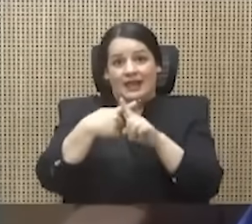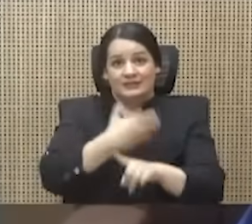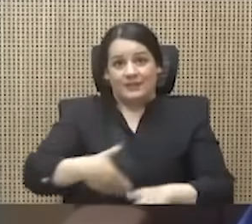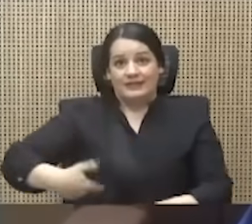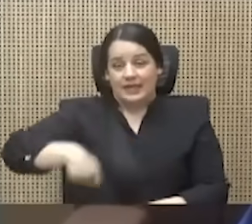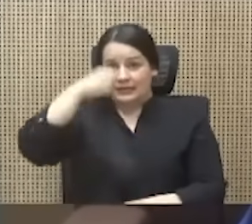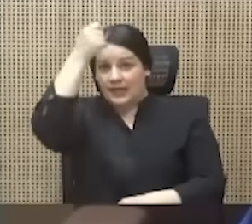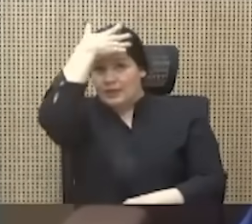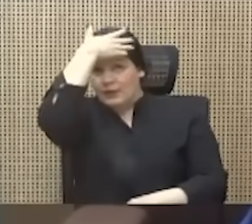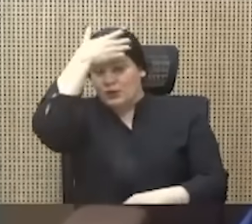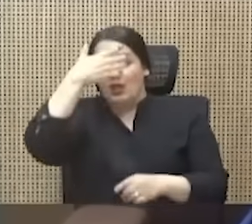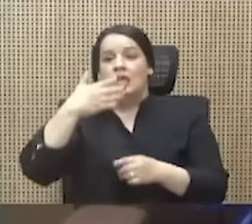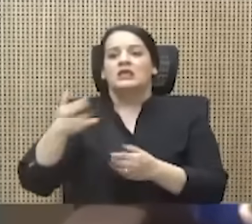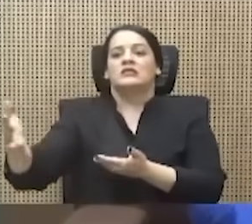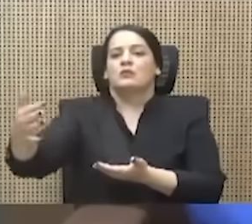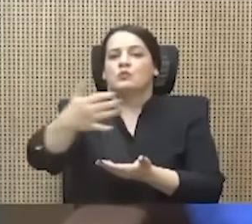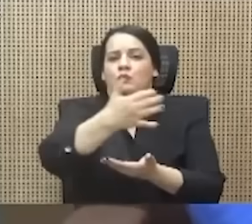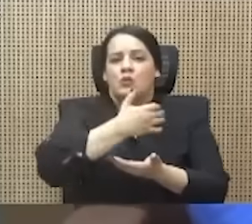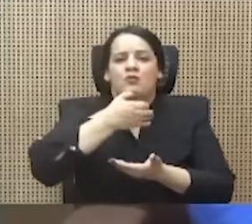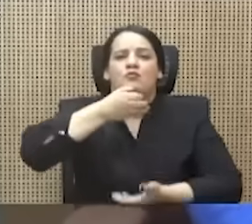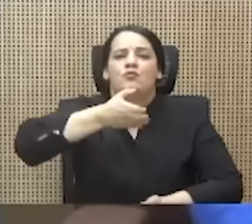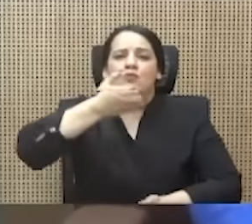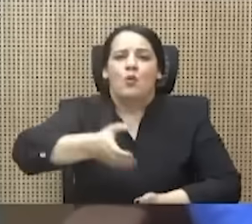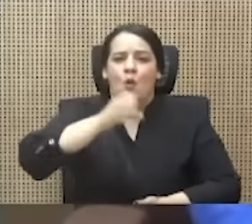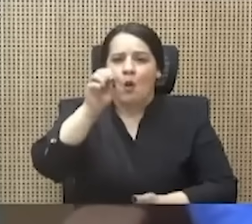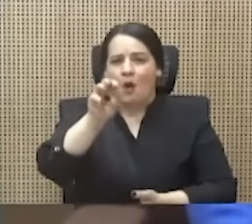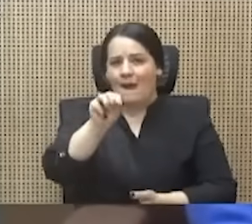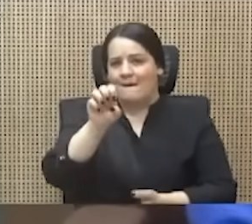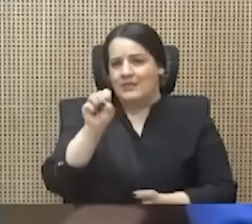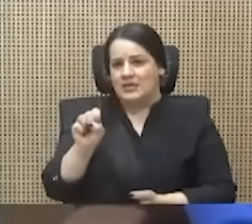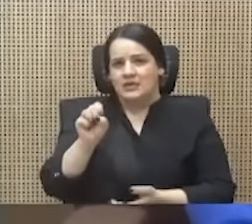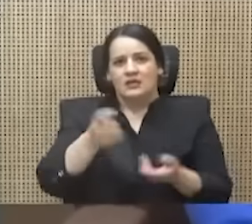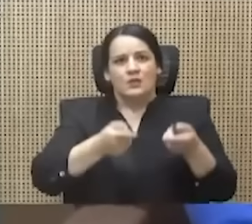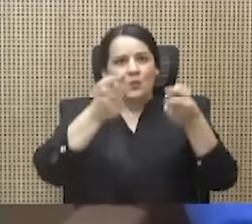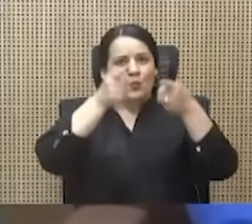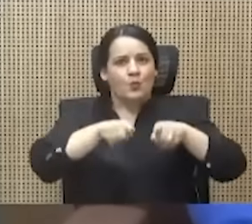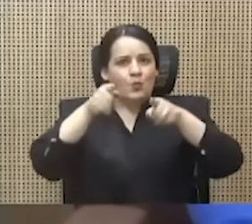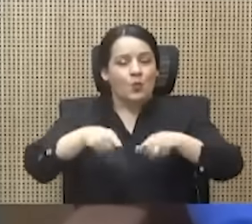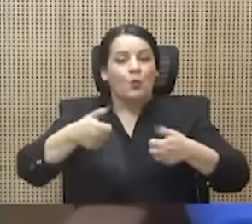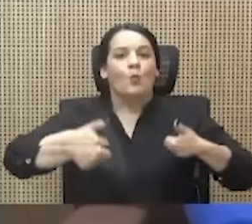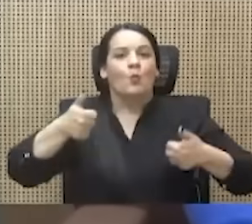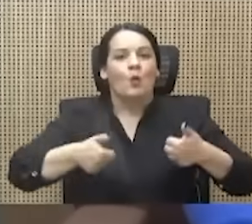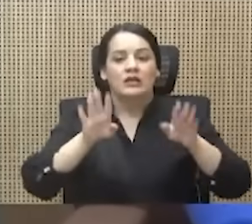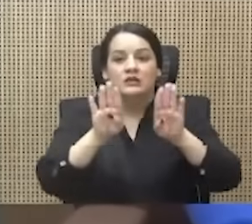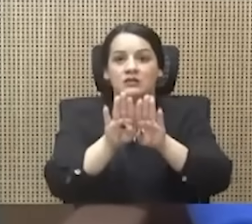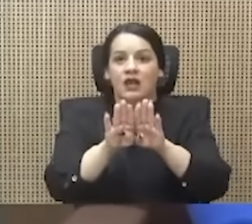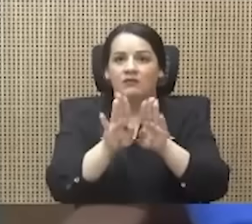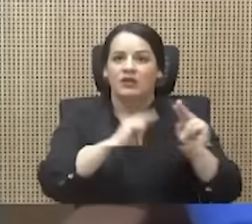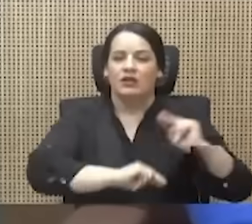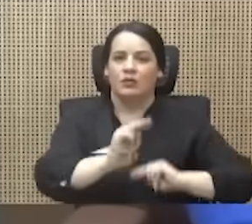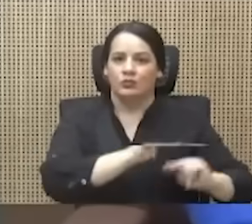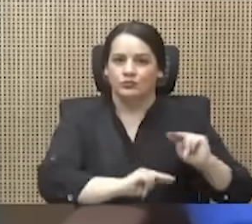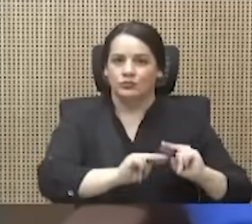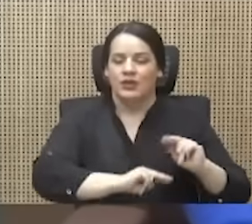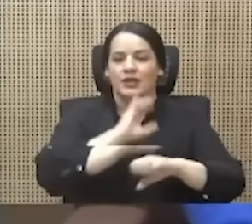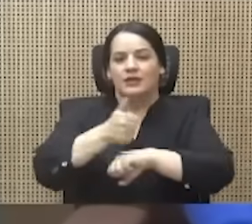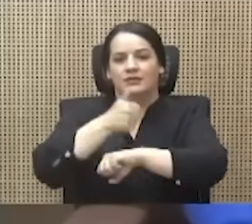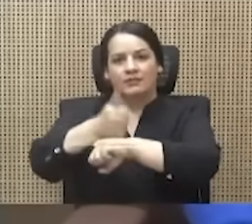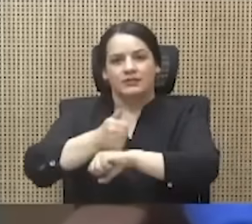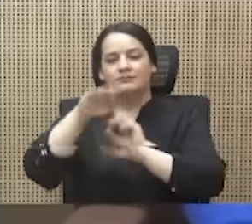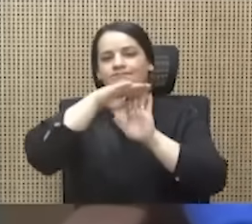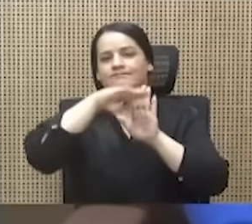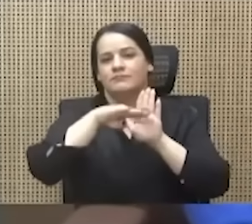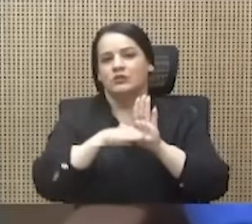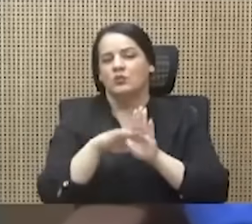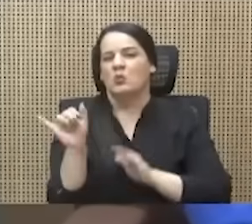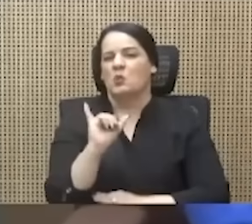acogieron todas las recomendaciones de la OMS. Y la consecuencia fue el cierre arbitrario de negocios. Se establecieron medidas absurdas